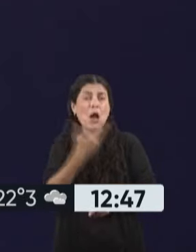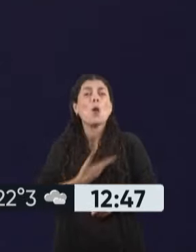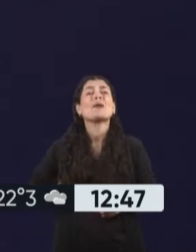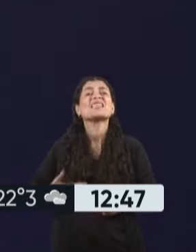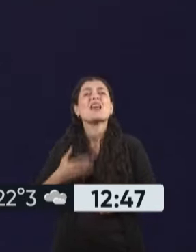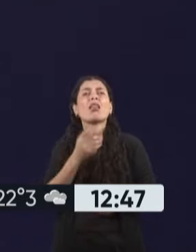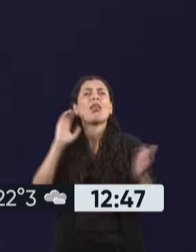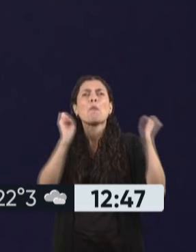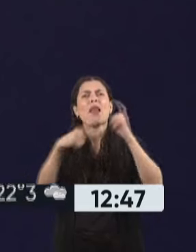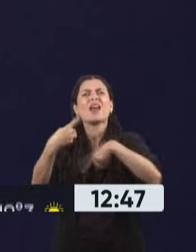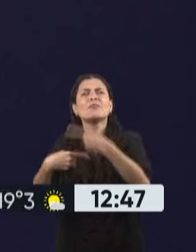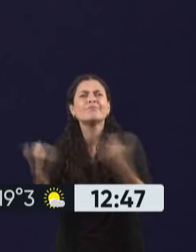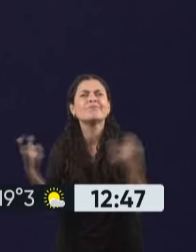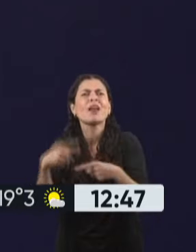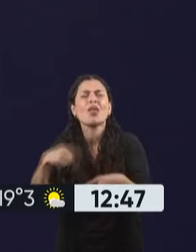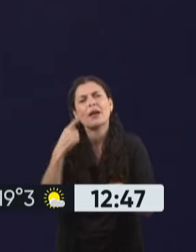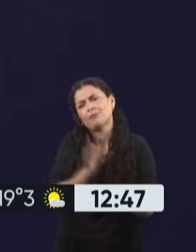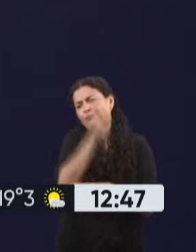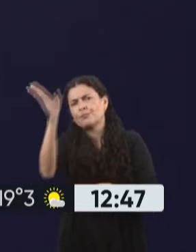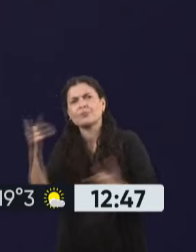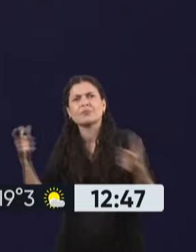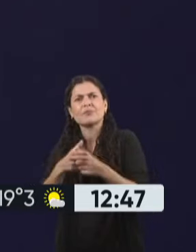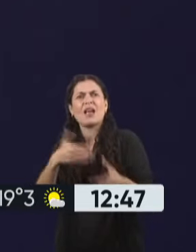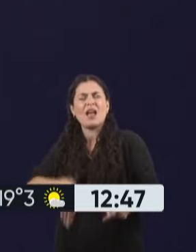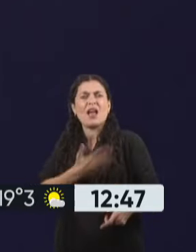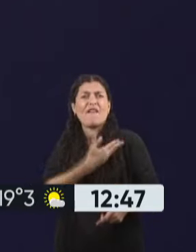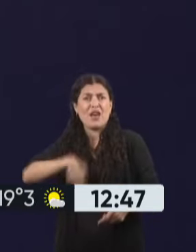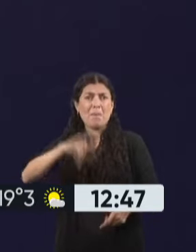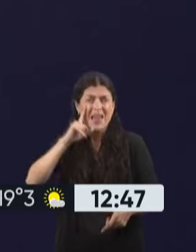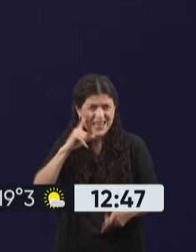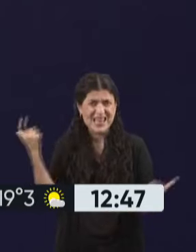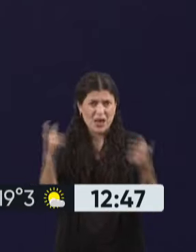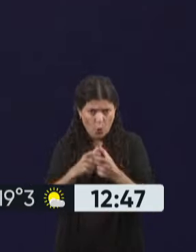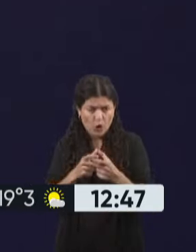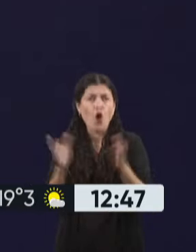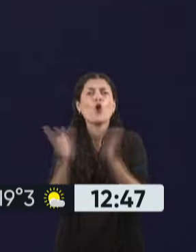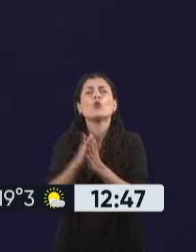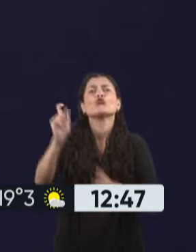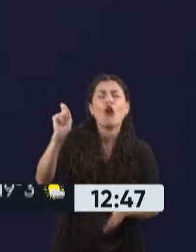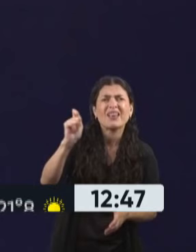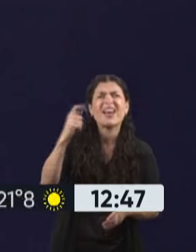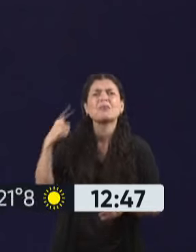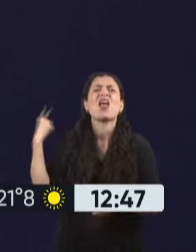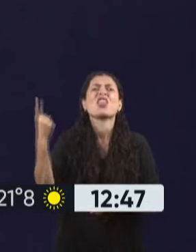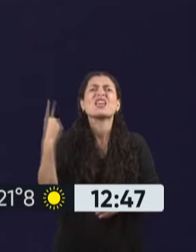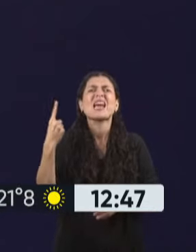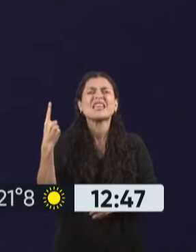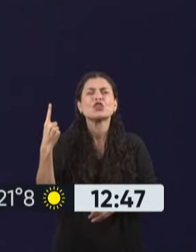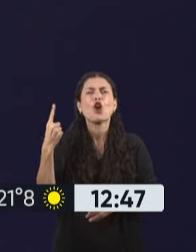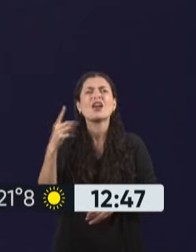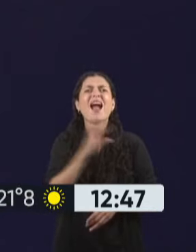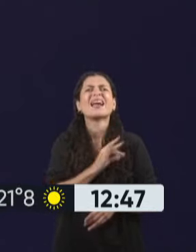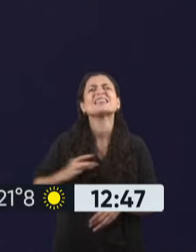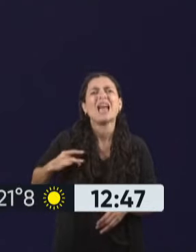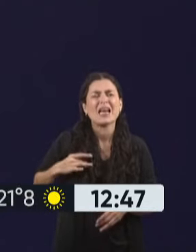va a ir a la sede del Fondo Monetario Internacional. Allí se va a encontrar con la directora general del organismo, Kristalina